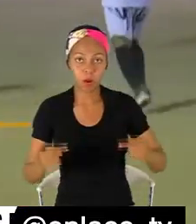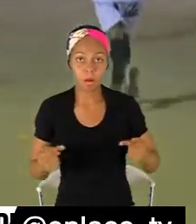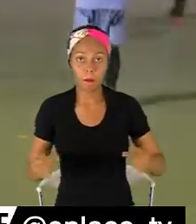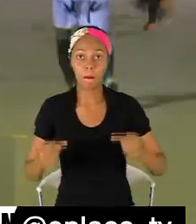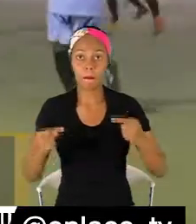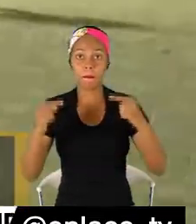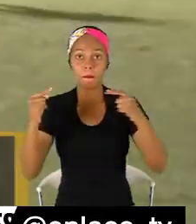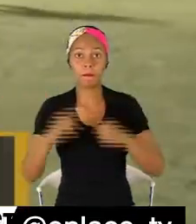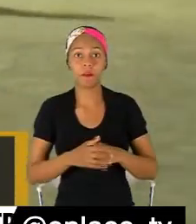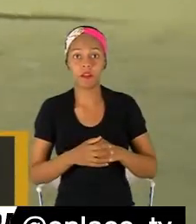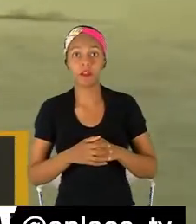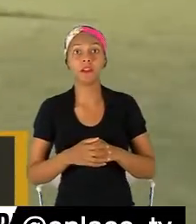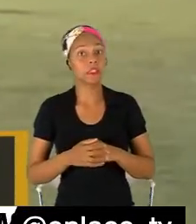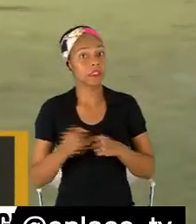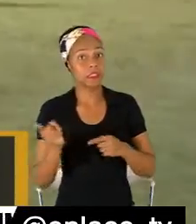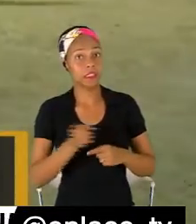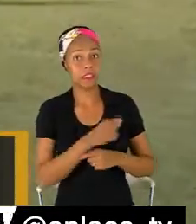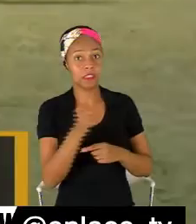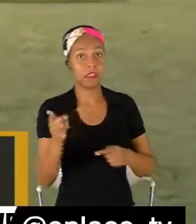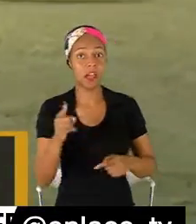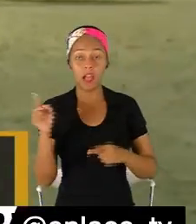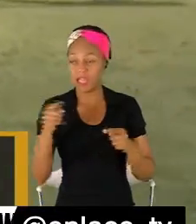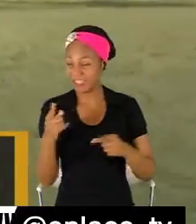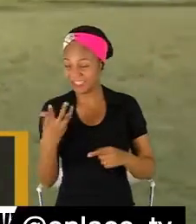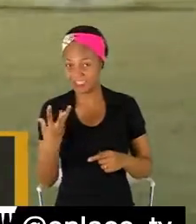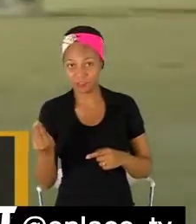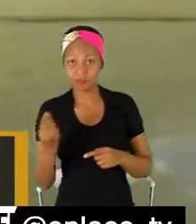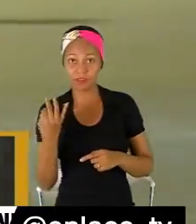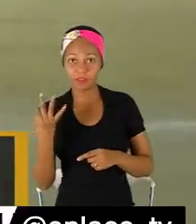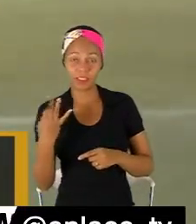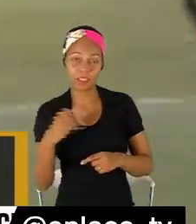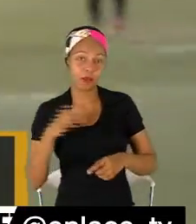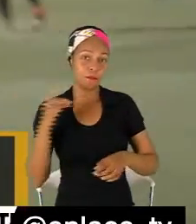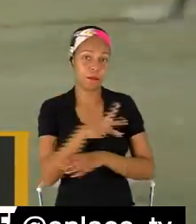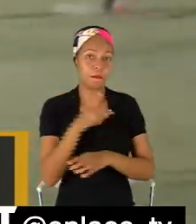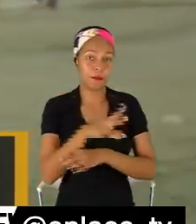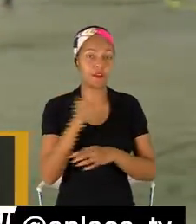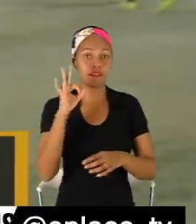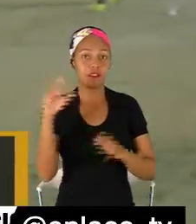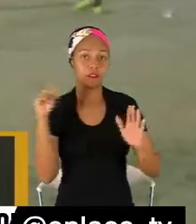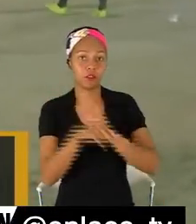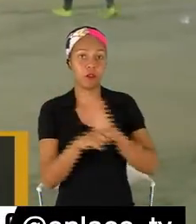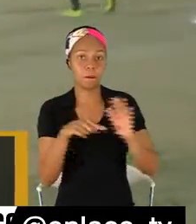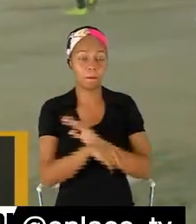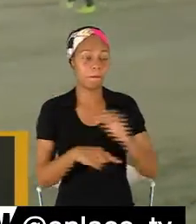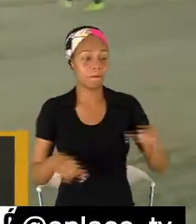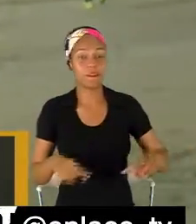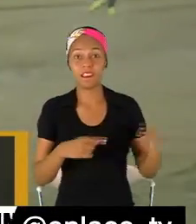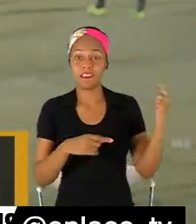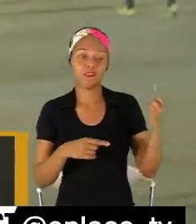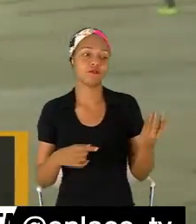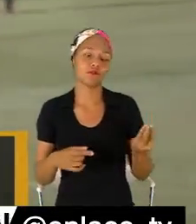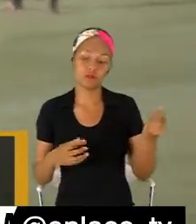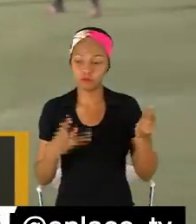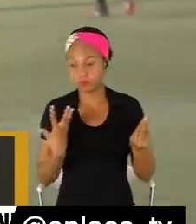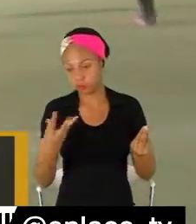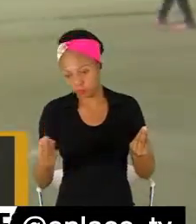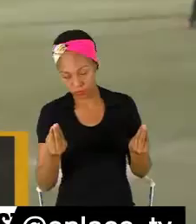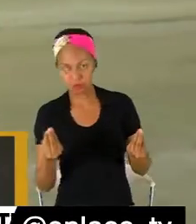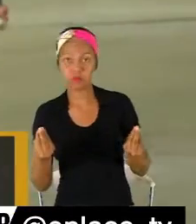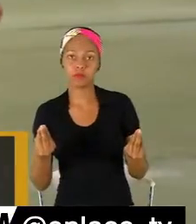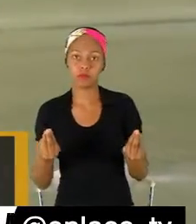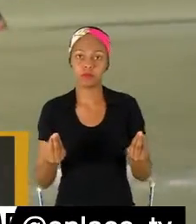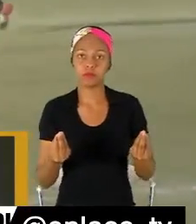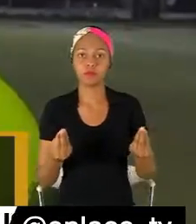Brand fueron los encargados de darle la victoria a Real Torcoroma, quien derrotó 3-2 a Cacharrería La Pinta, quien se ubica de penúltimo en la tabla